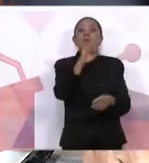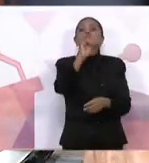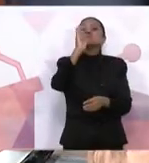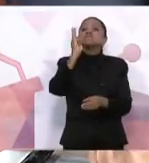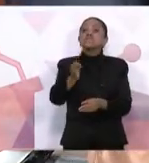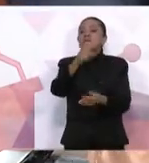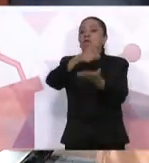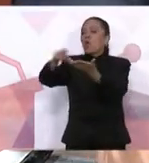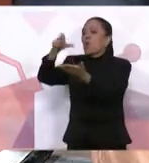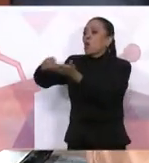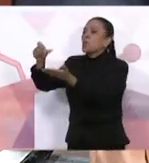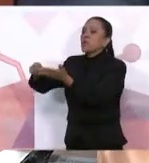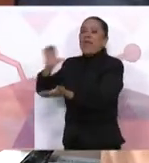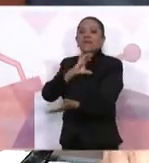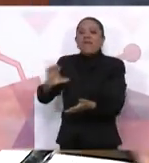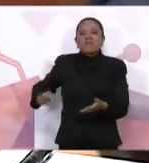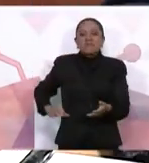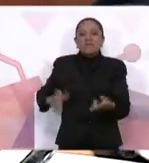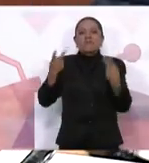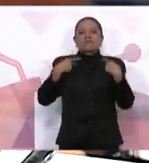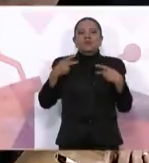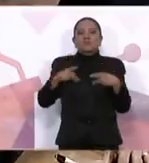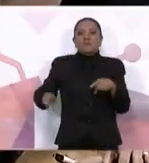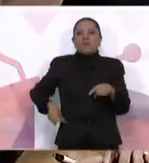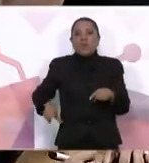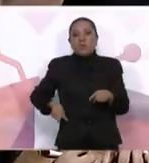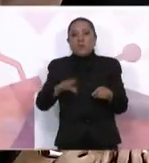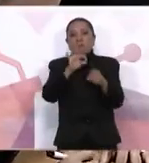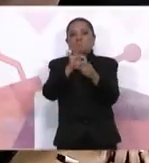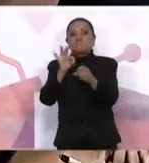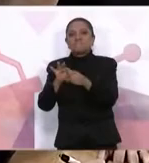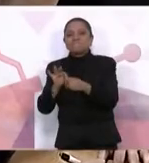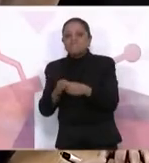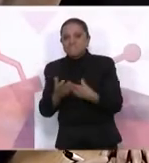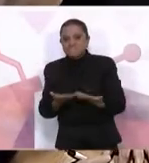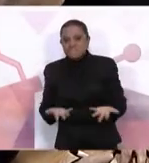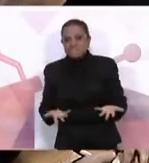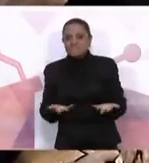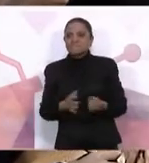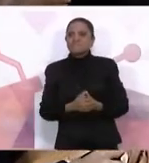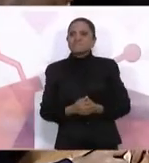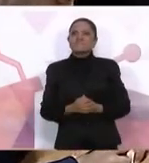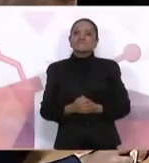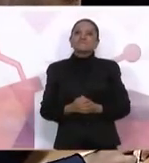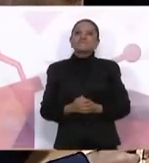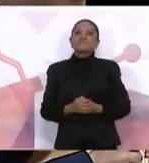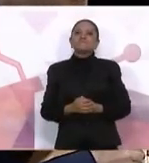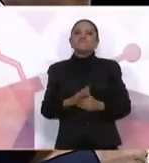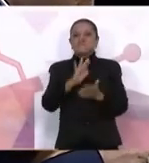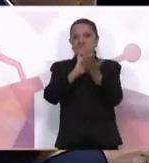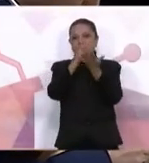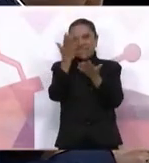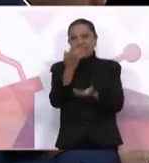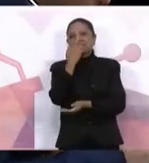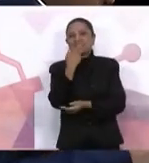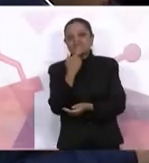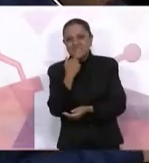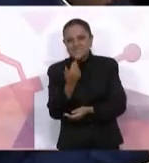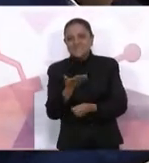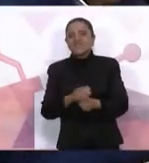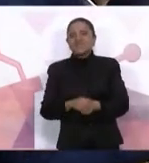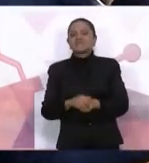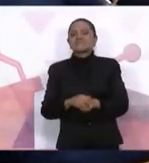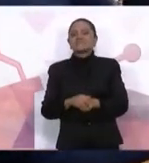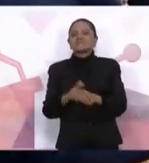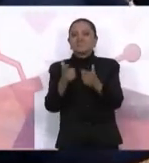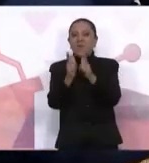comprar funcionarios electorales gracias candidato mario rojas del partido humanista pedimos con nuestro compañero cronometristas